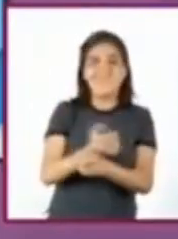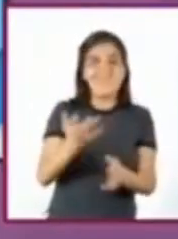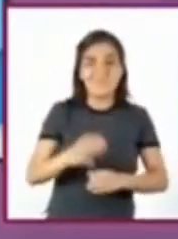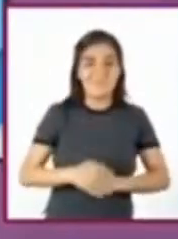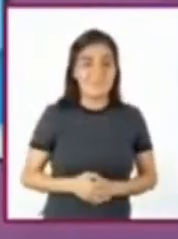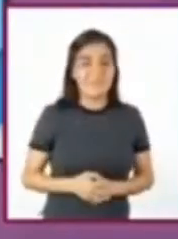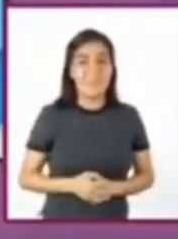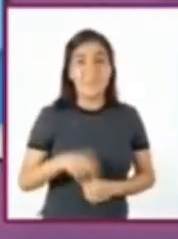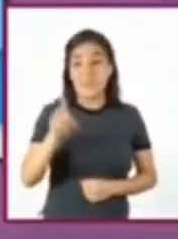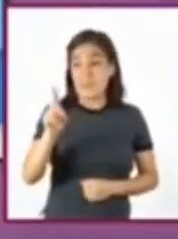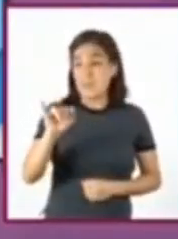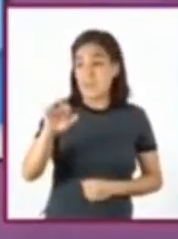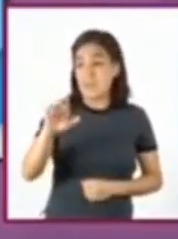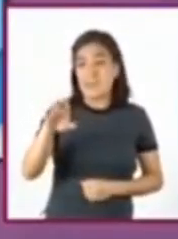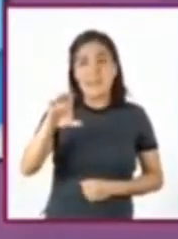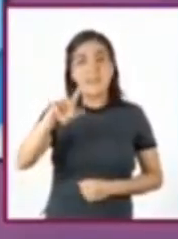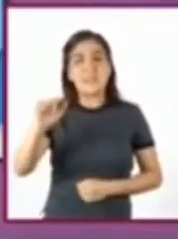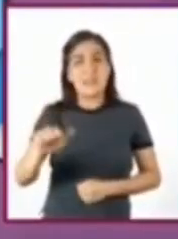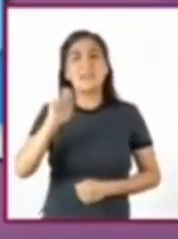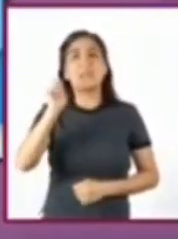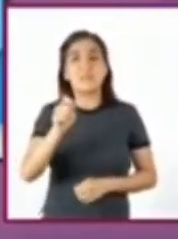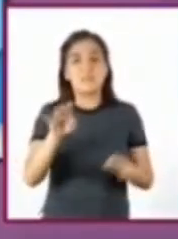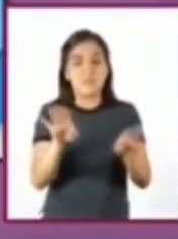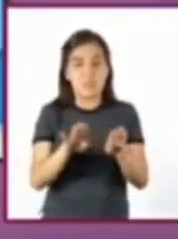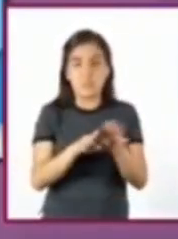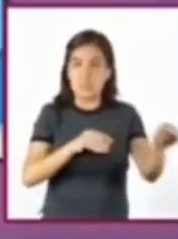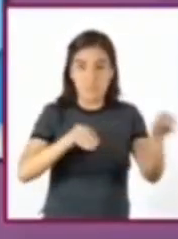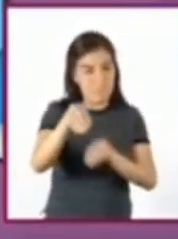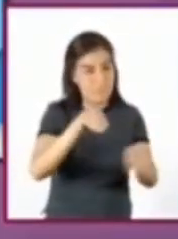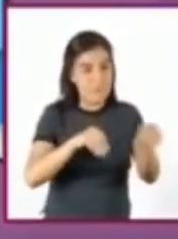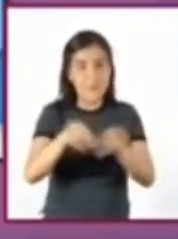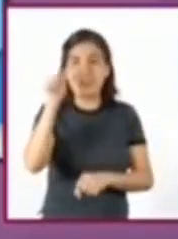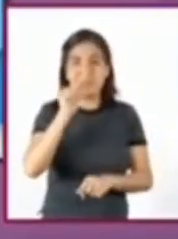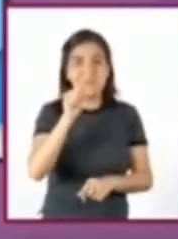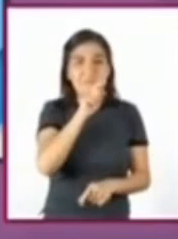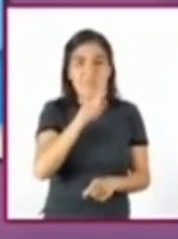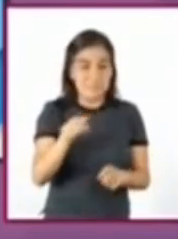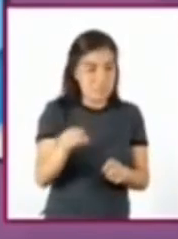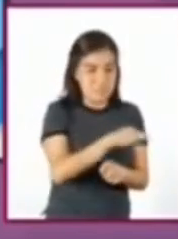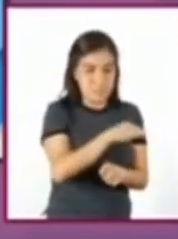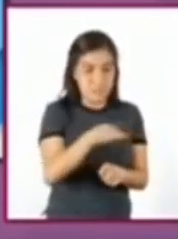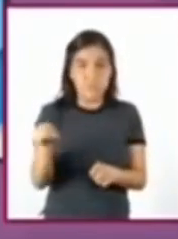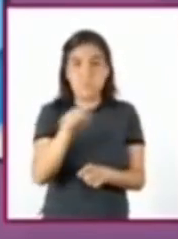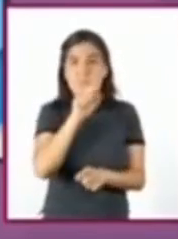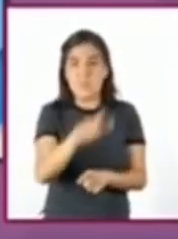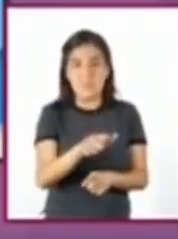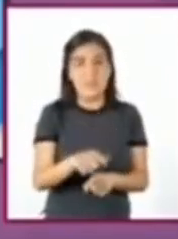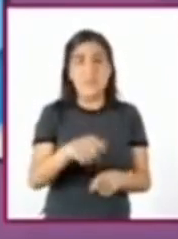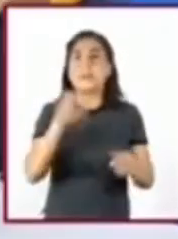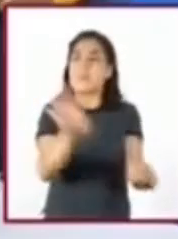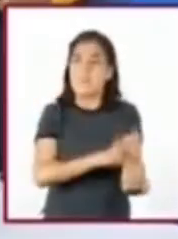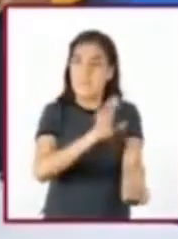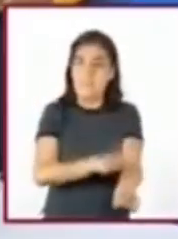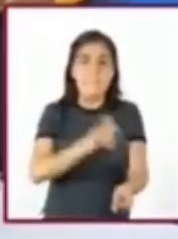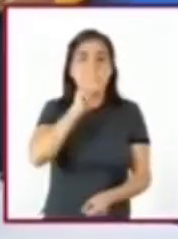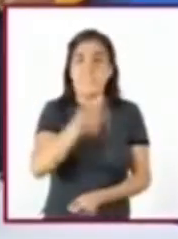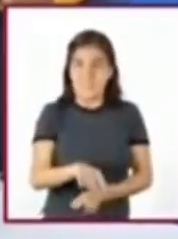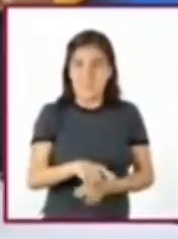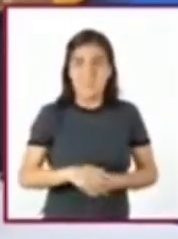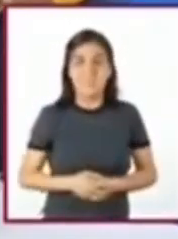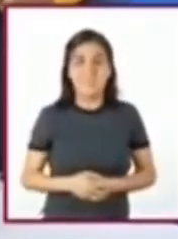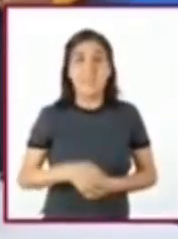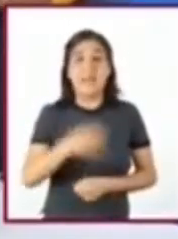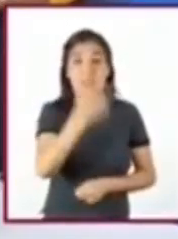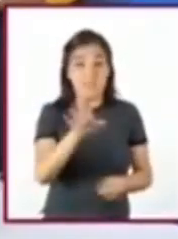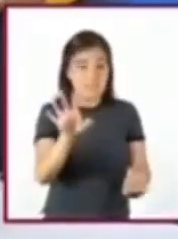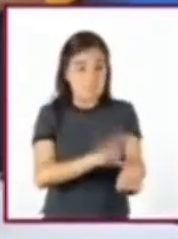la corriente directa, los electrones se están moviendo siempre, en la misma dirección y con la misma energía. Este tipo de